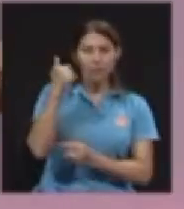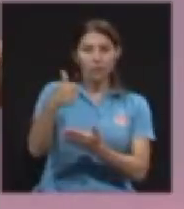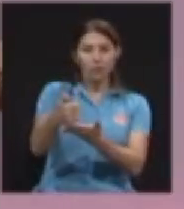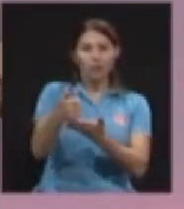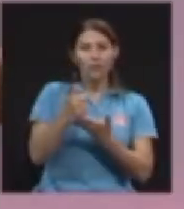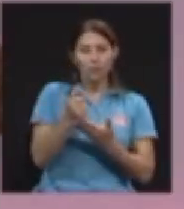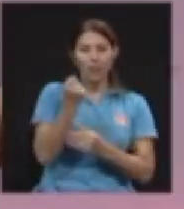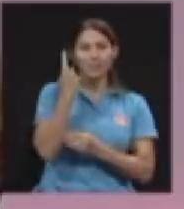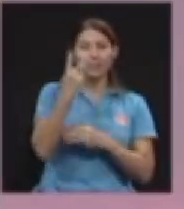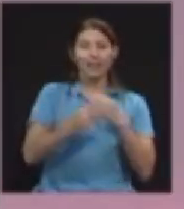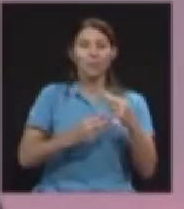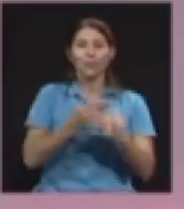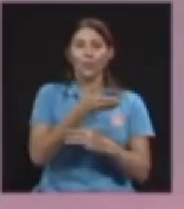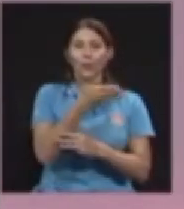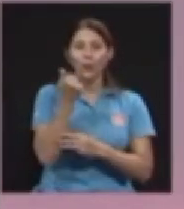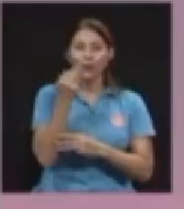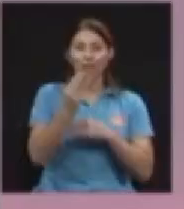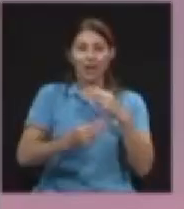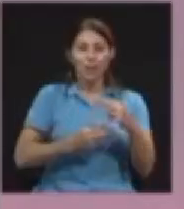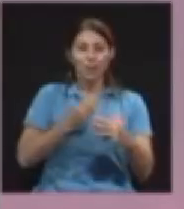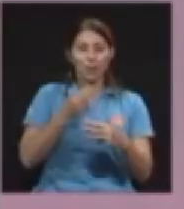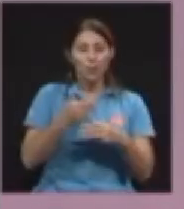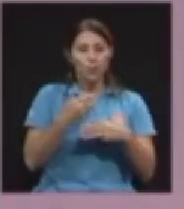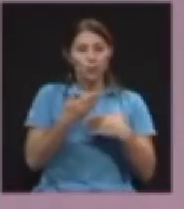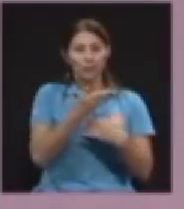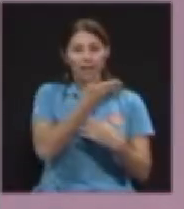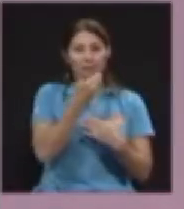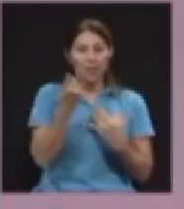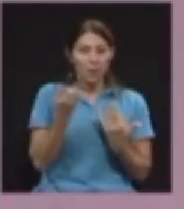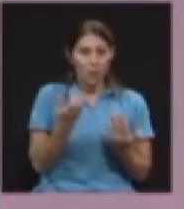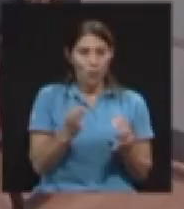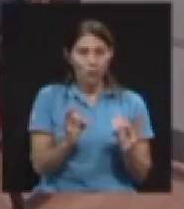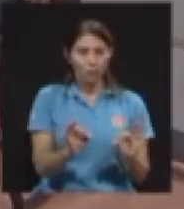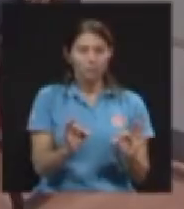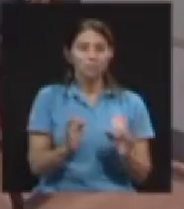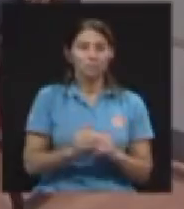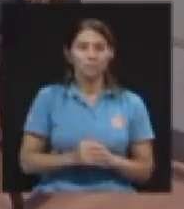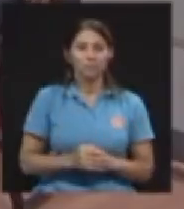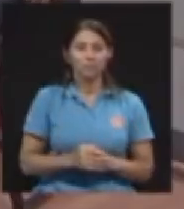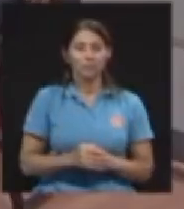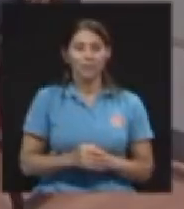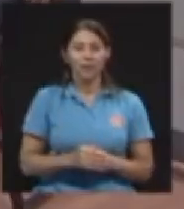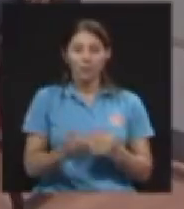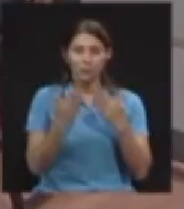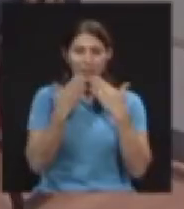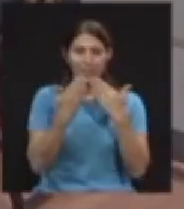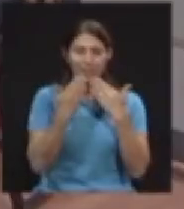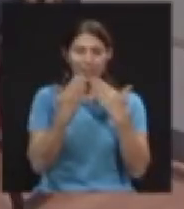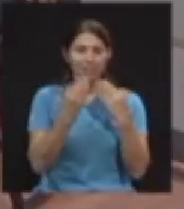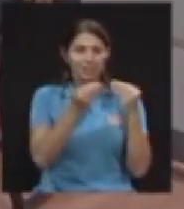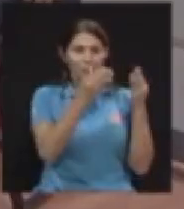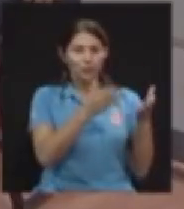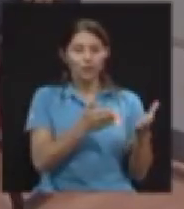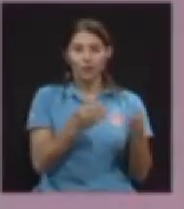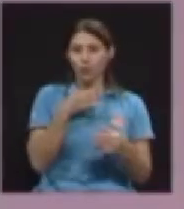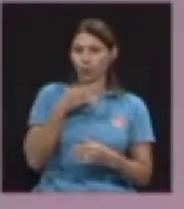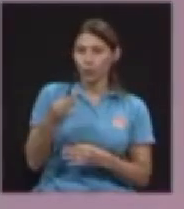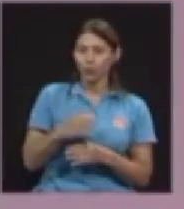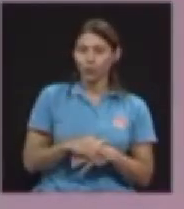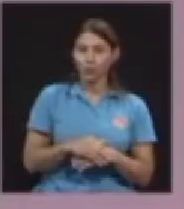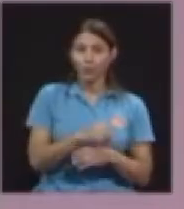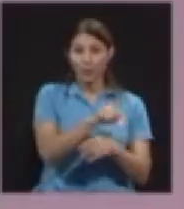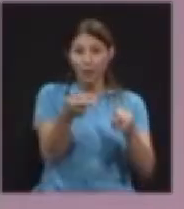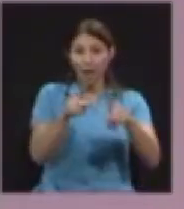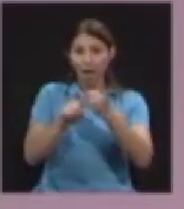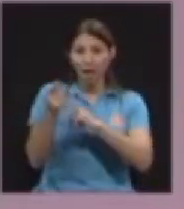entender mejor el mundo y a que el mundo sea mejor de lo que sería sin eso. Muchas gracias, profesor. No, con todo gusto. A las amigas y